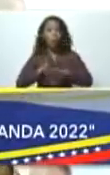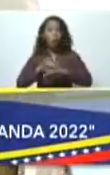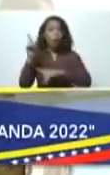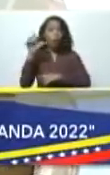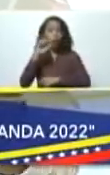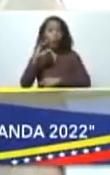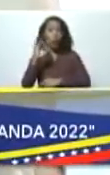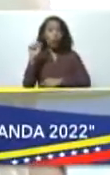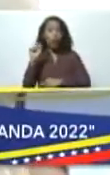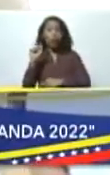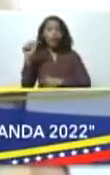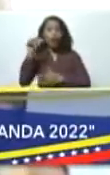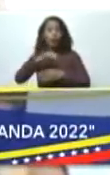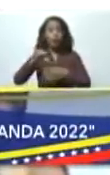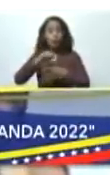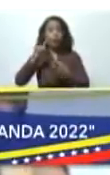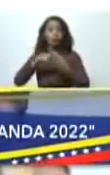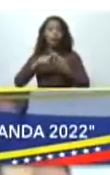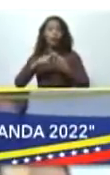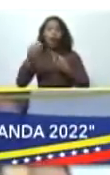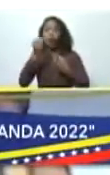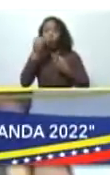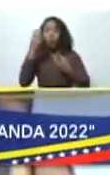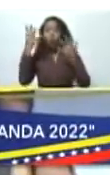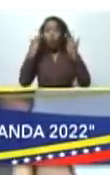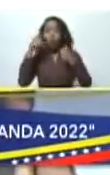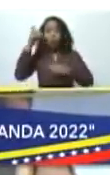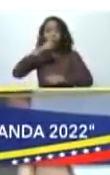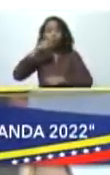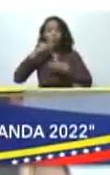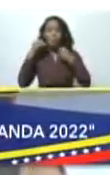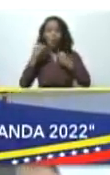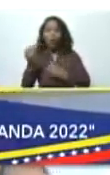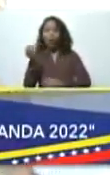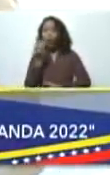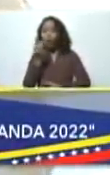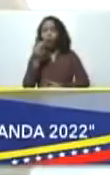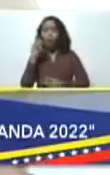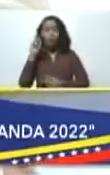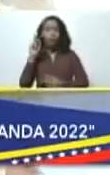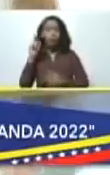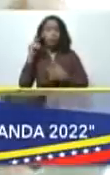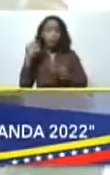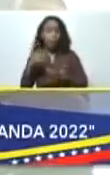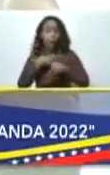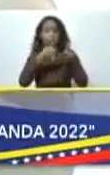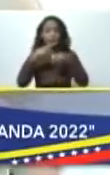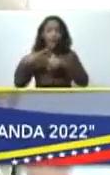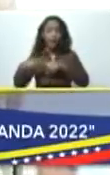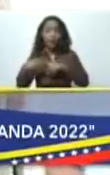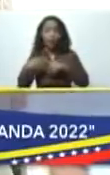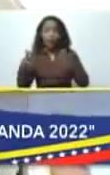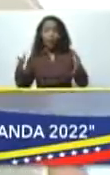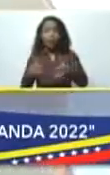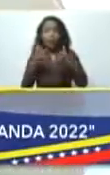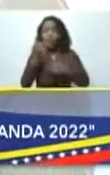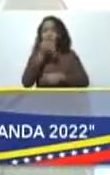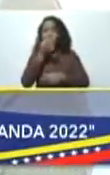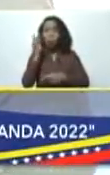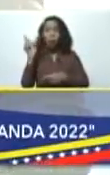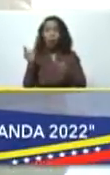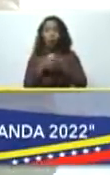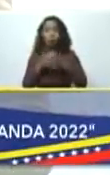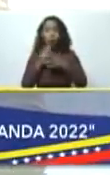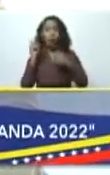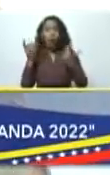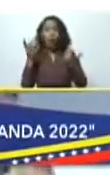sale el aceite de la soya y también sale la proteína animal necesaria para alimentación, en este caso, de las distintas plantas haba para el sector, en